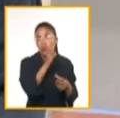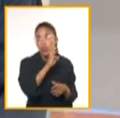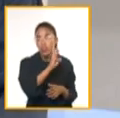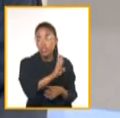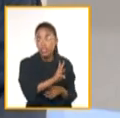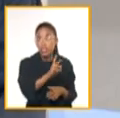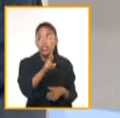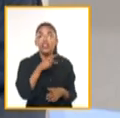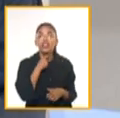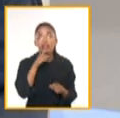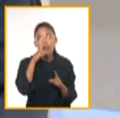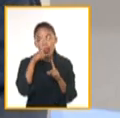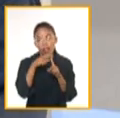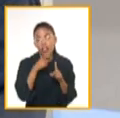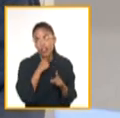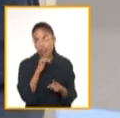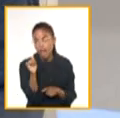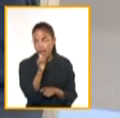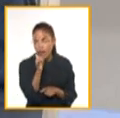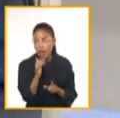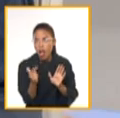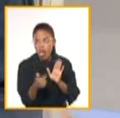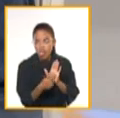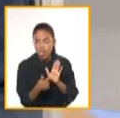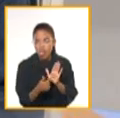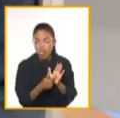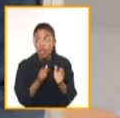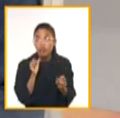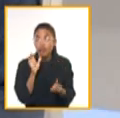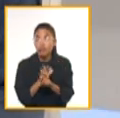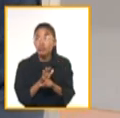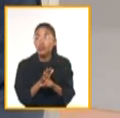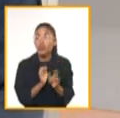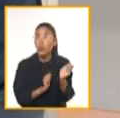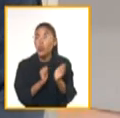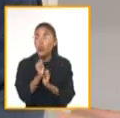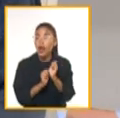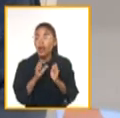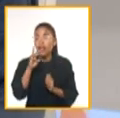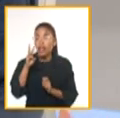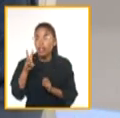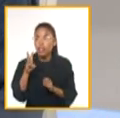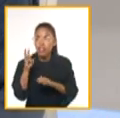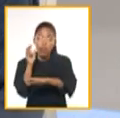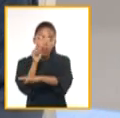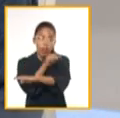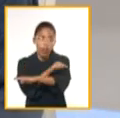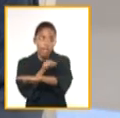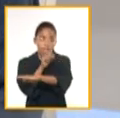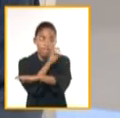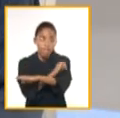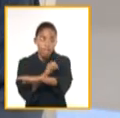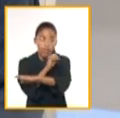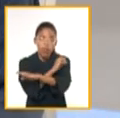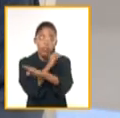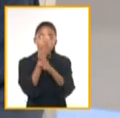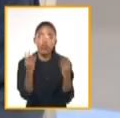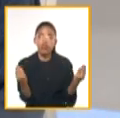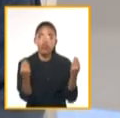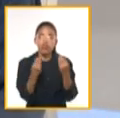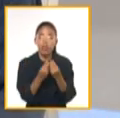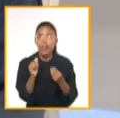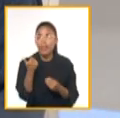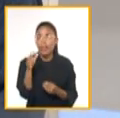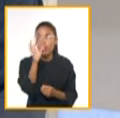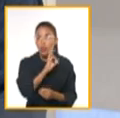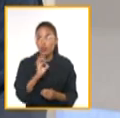documental sala de salida, se incorporó la máquina 3 y se hizo el sistema ya en el oriente del país también con la unificación de Octubre, Felton